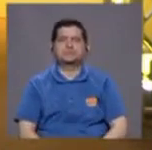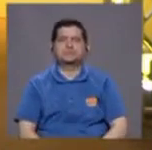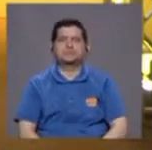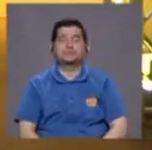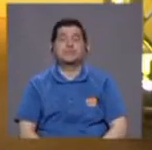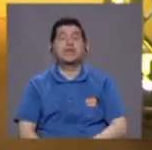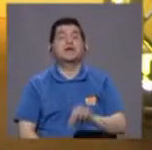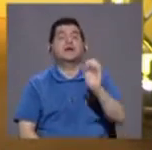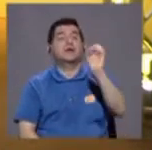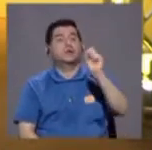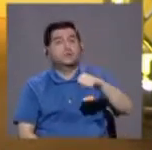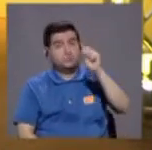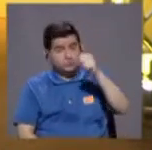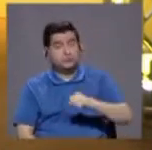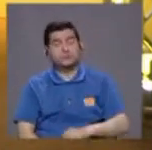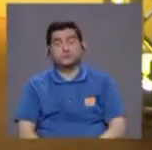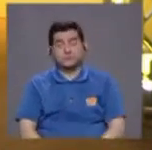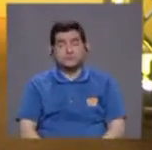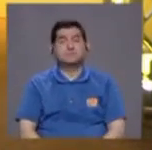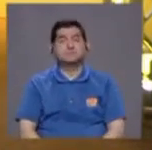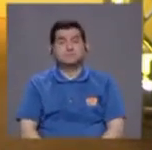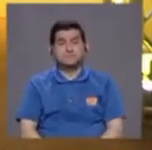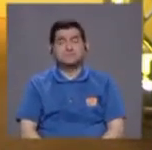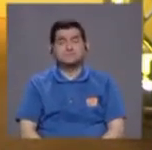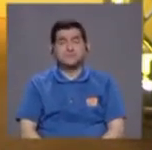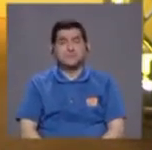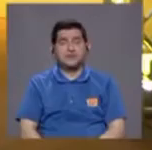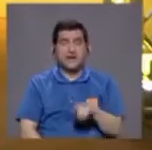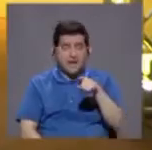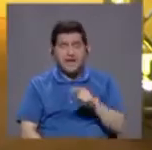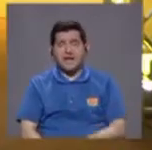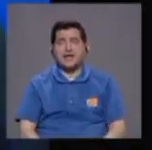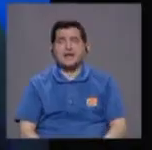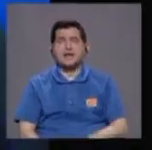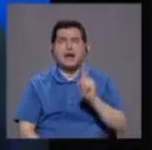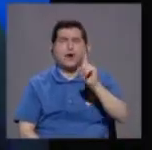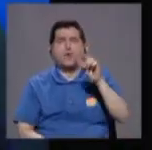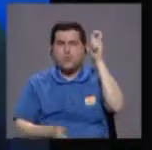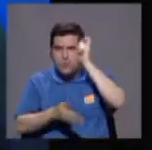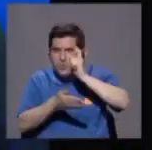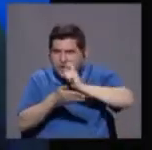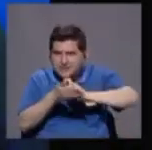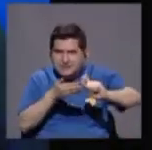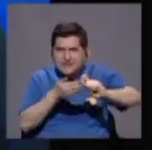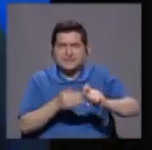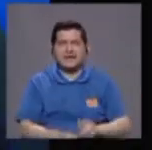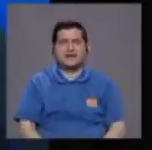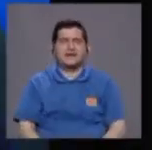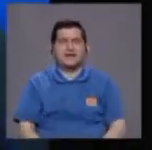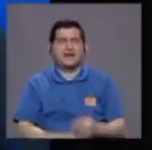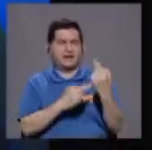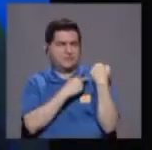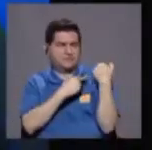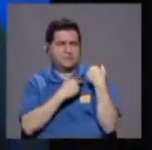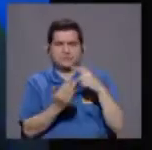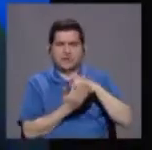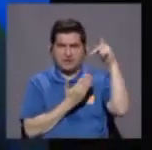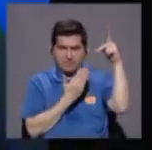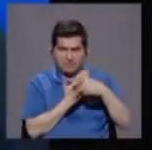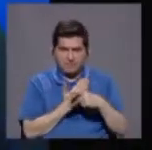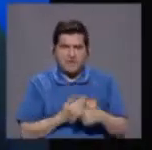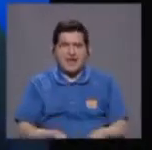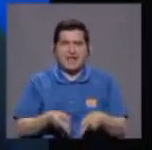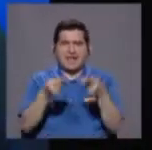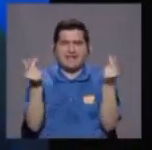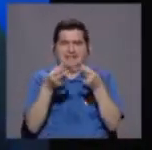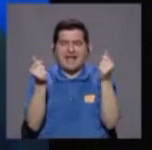Pues sí, era una secretaría encargada pues de programar el gasto